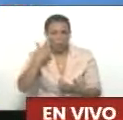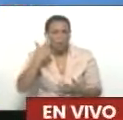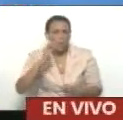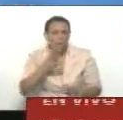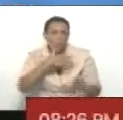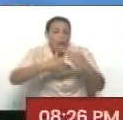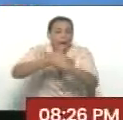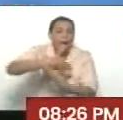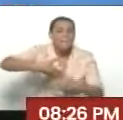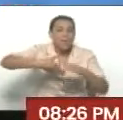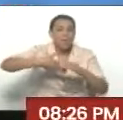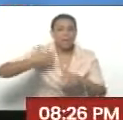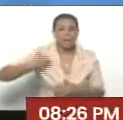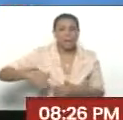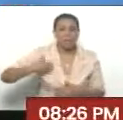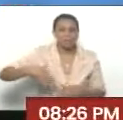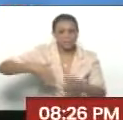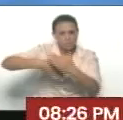criminal.